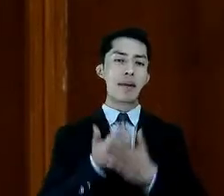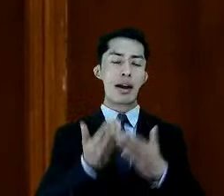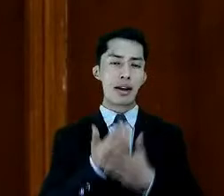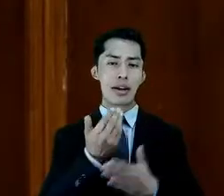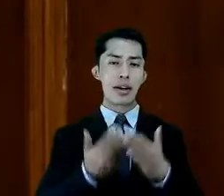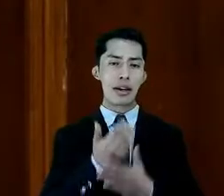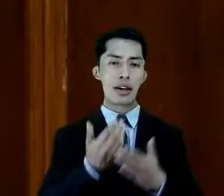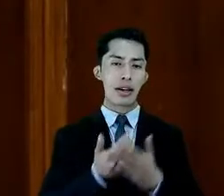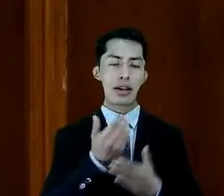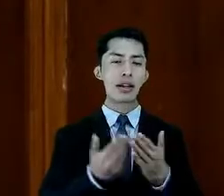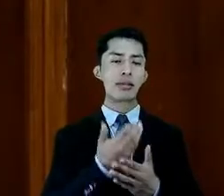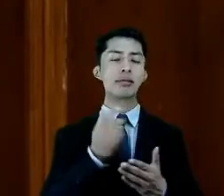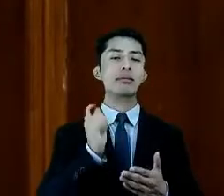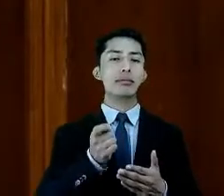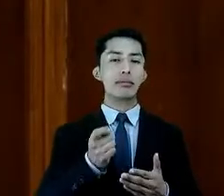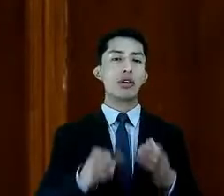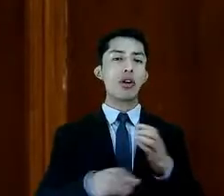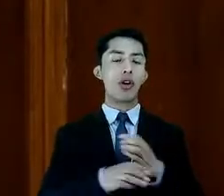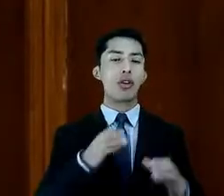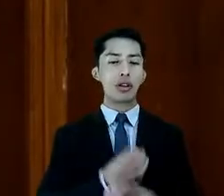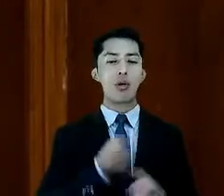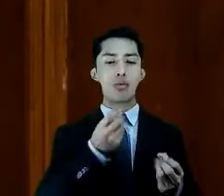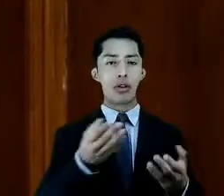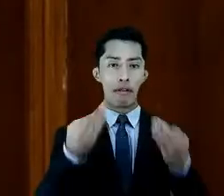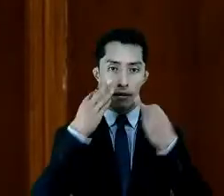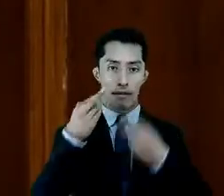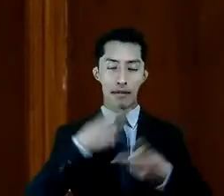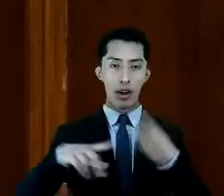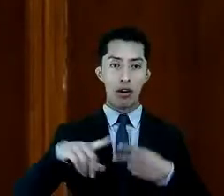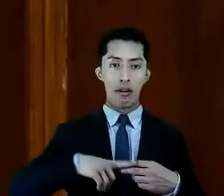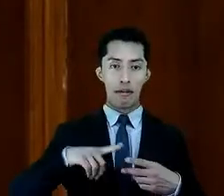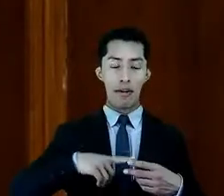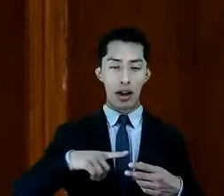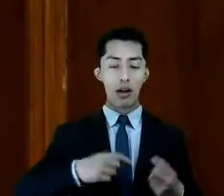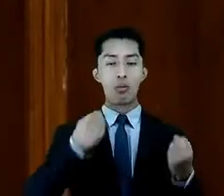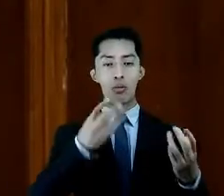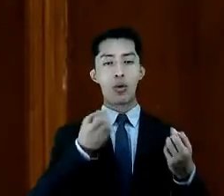había entregas de equipo en presencia del gobernador en turno